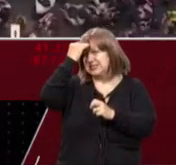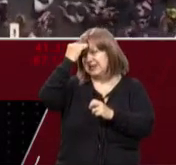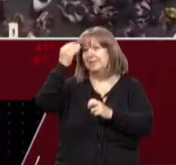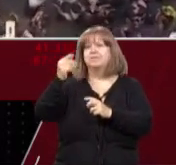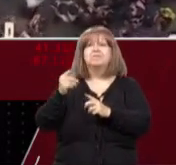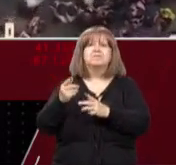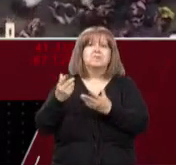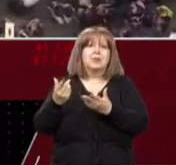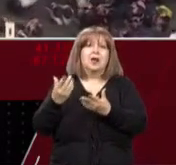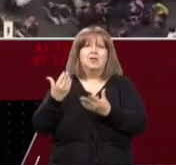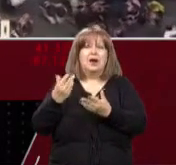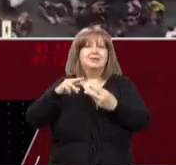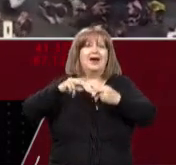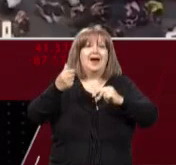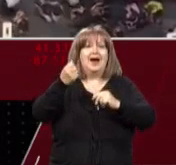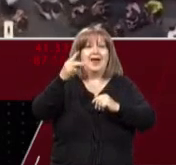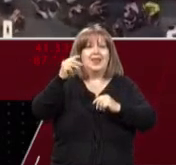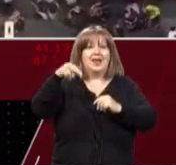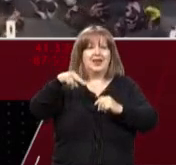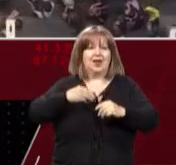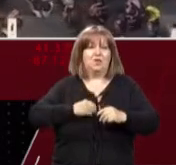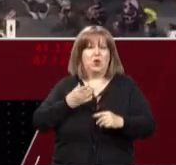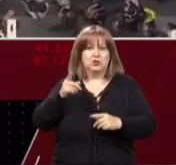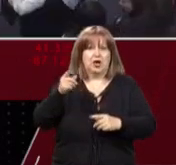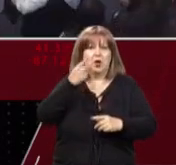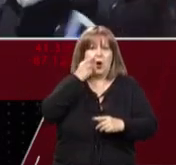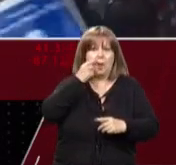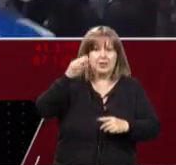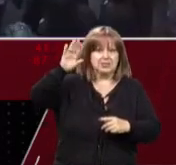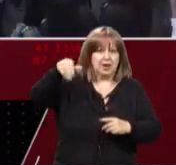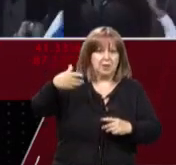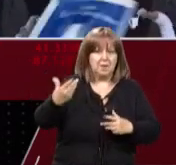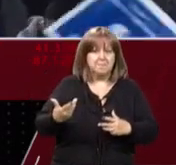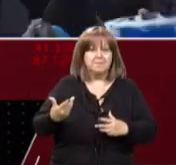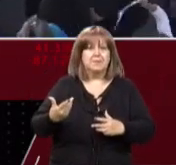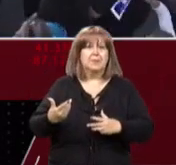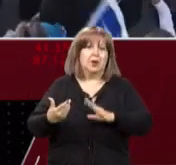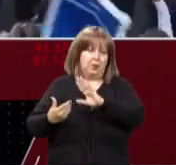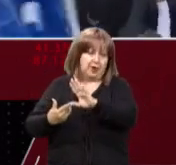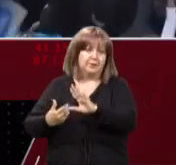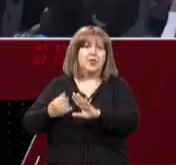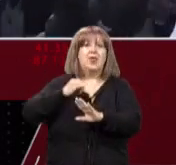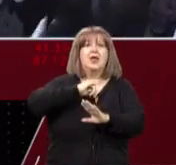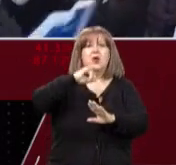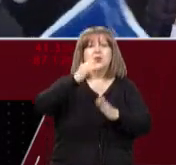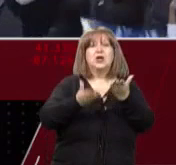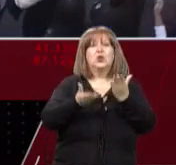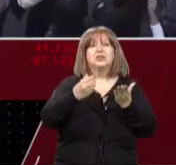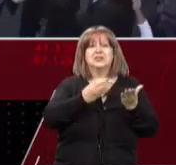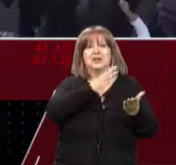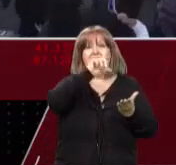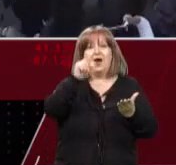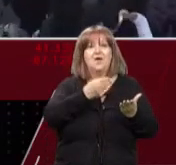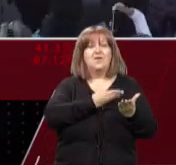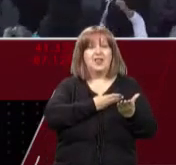se obtenía la muestra voluntaria de esta persona, se hace la denuncia en la Justicia Federal, en la Unidad